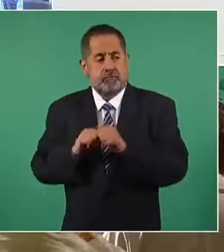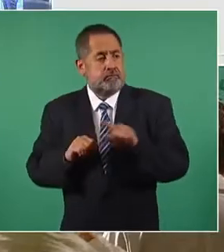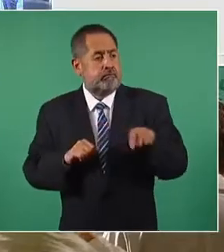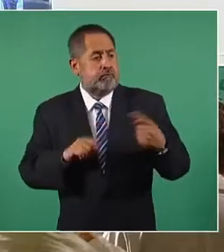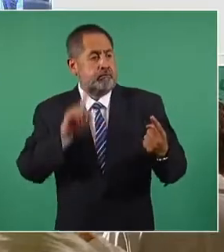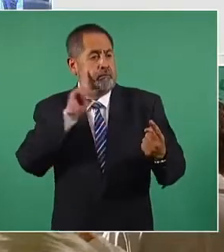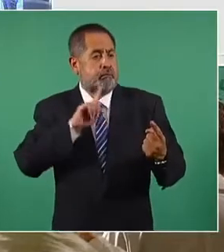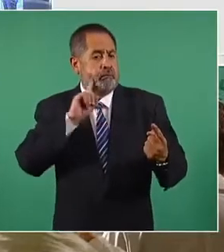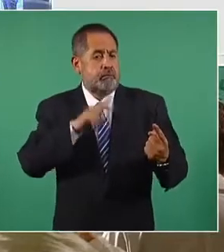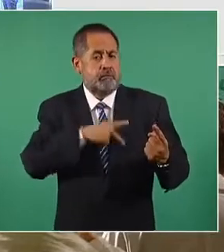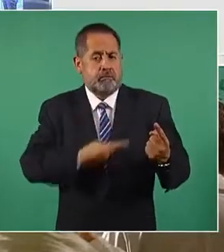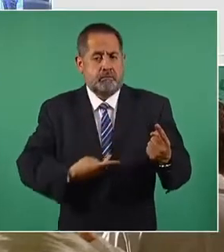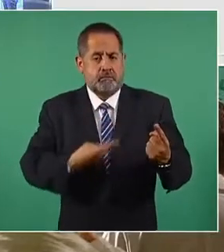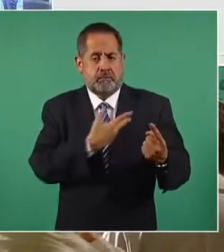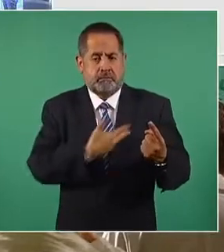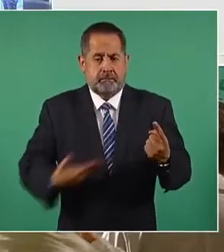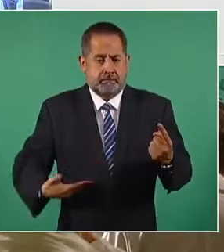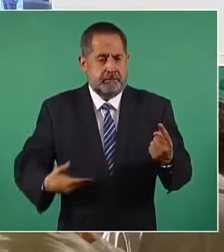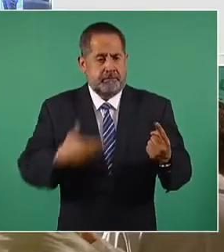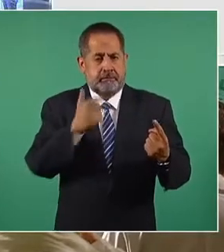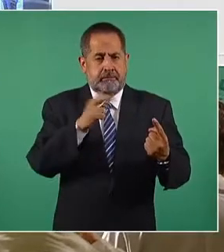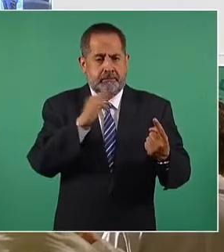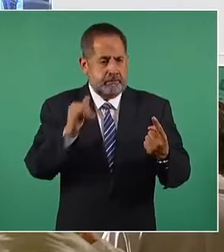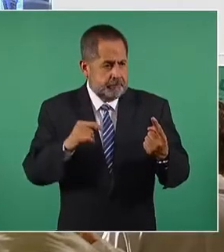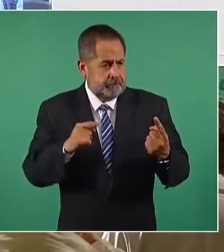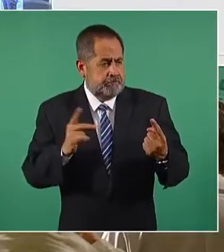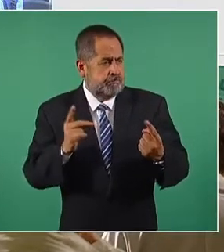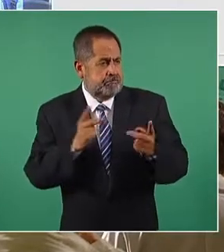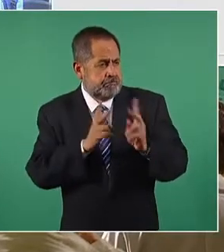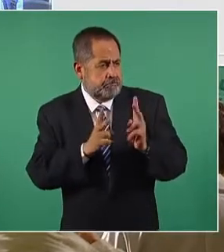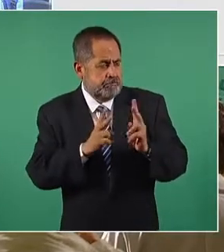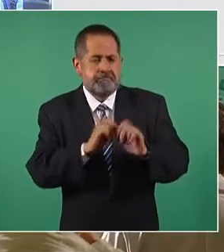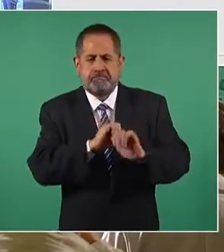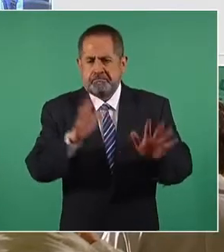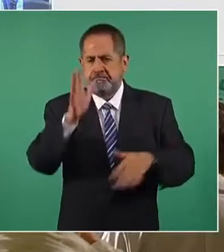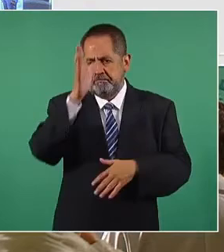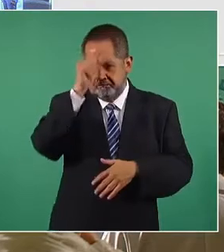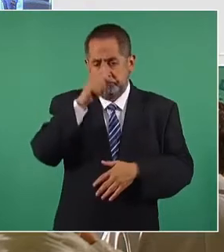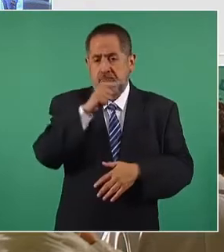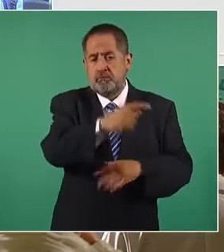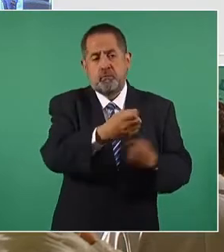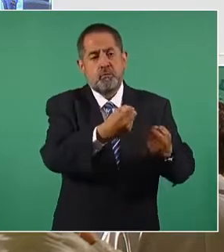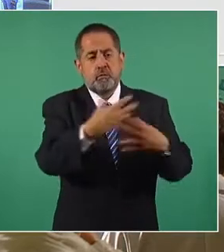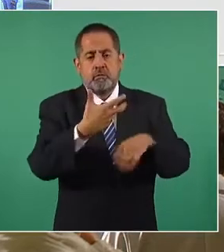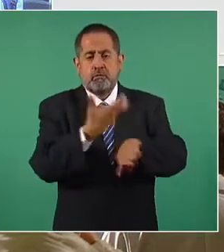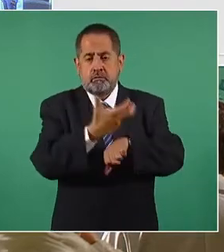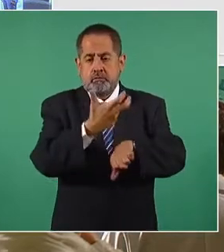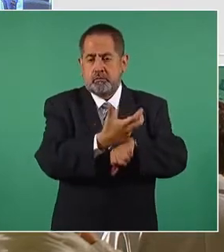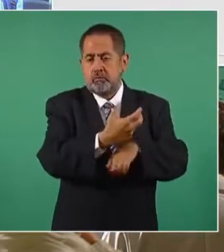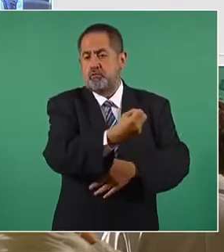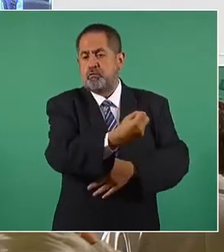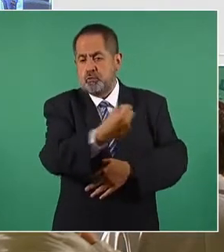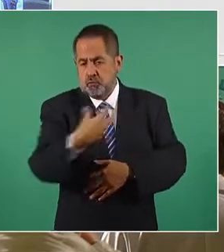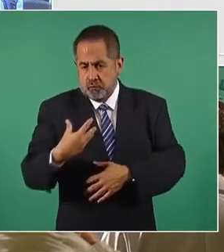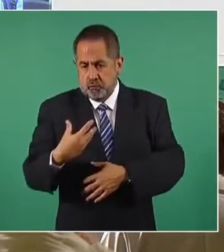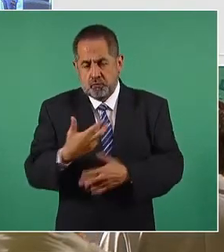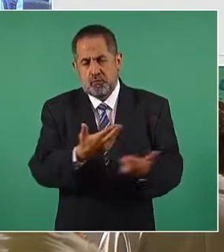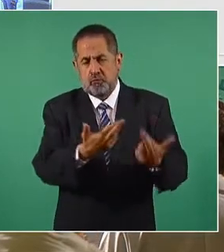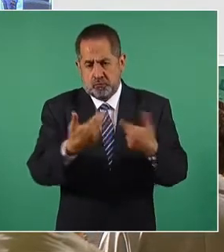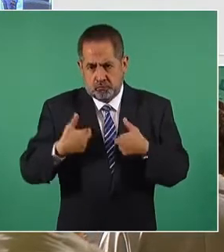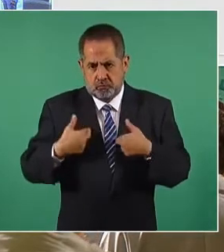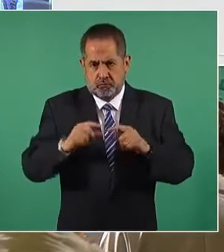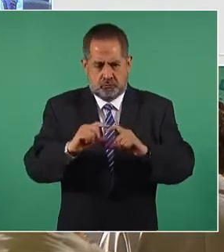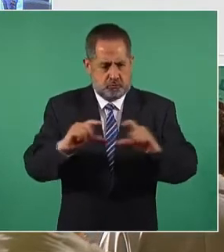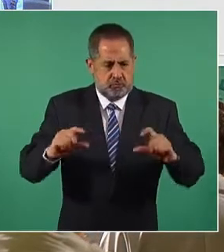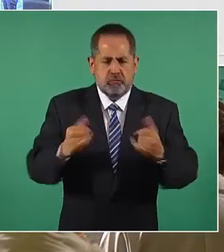vicepresidenta Harris. Se acordó que Estados Unidos donaría a México vacunas, así como también México lo